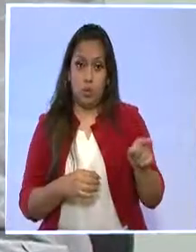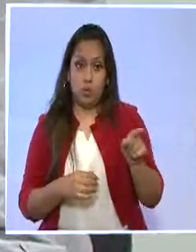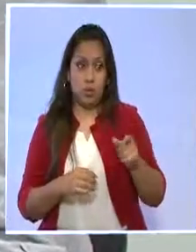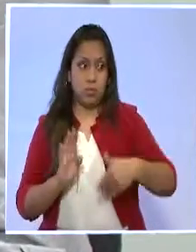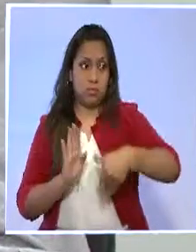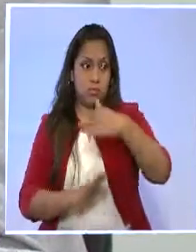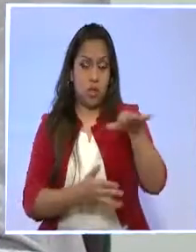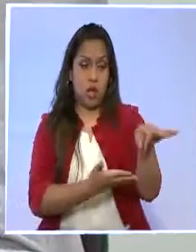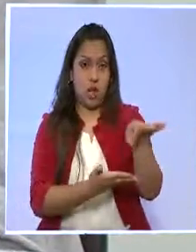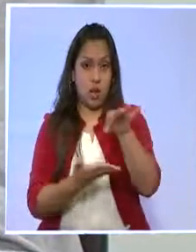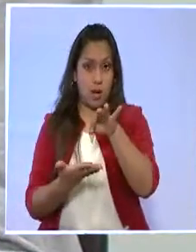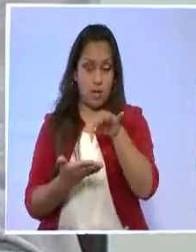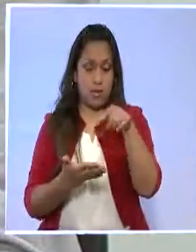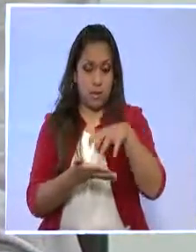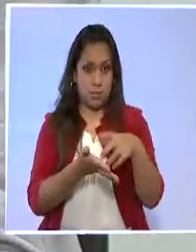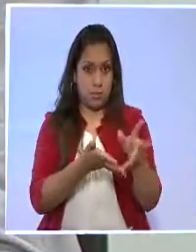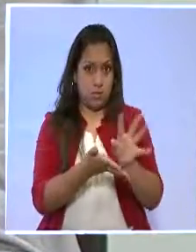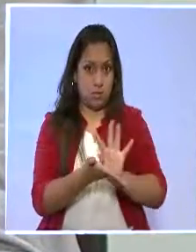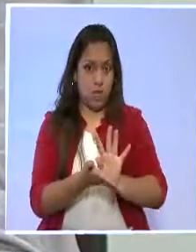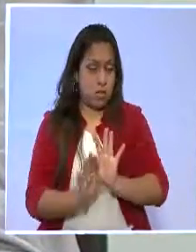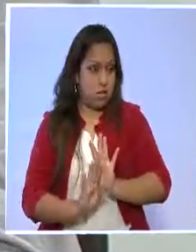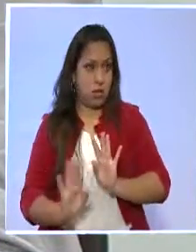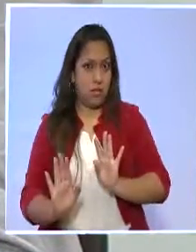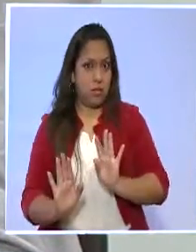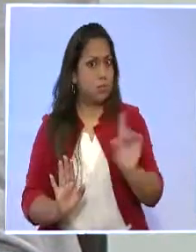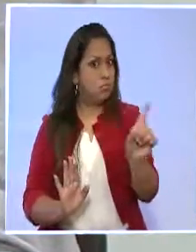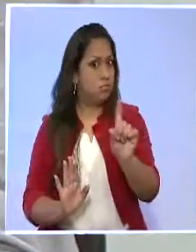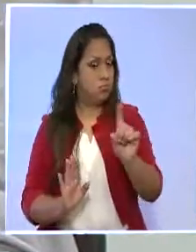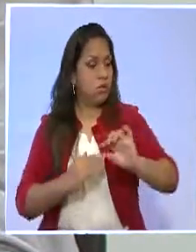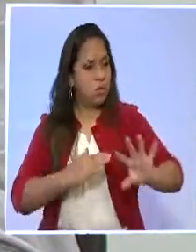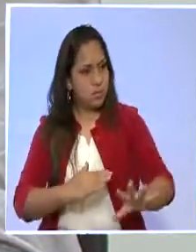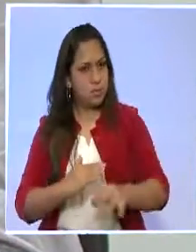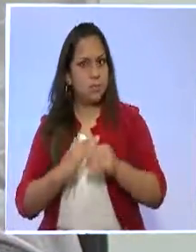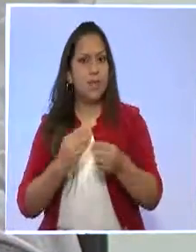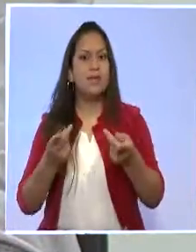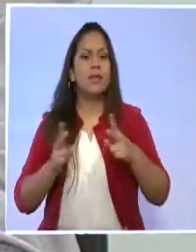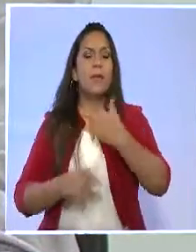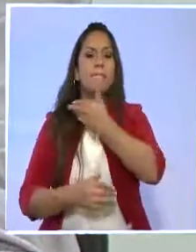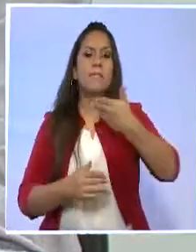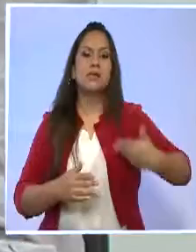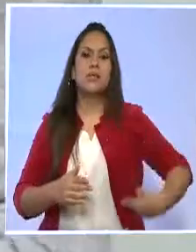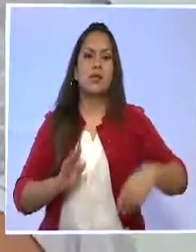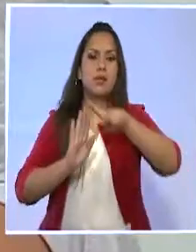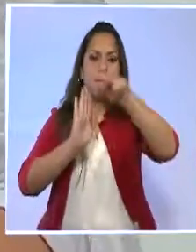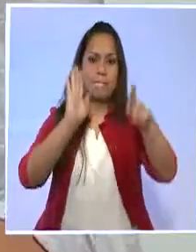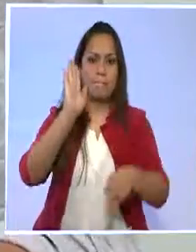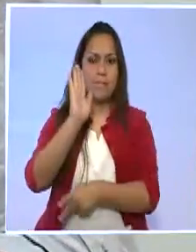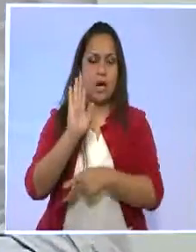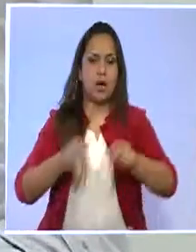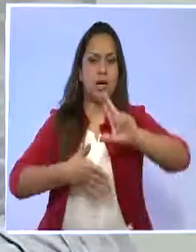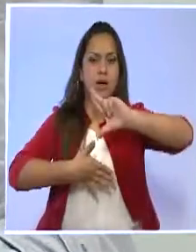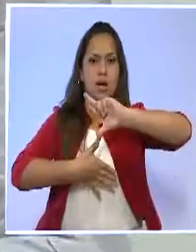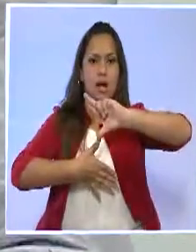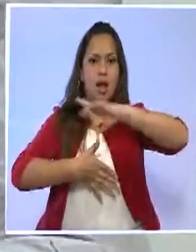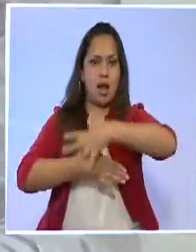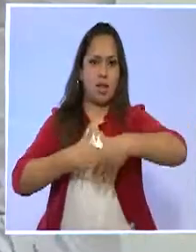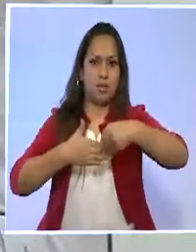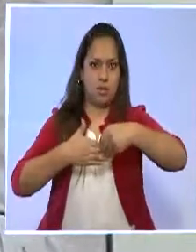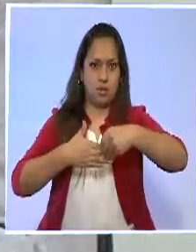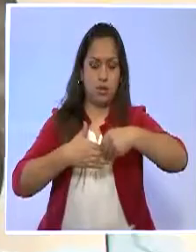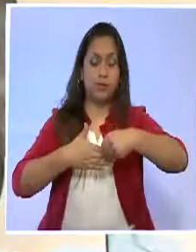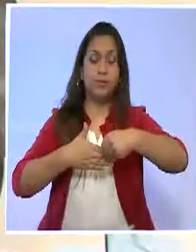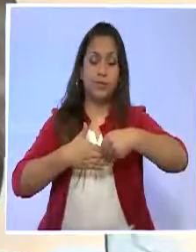fue como representante de la asamblea nacional de ecuador también como presidenta del parlatino que es un organismo que aglutina a otros